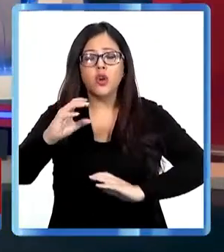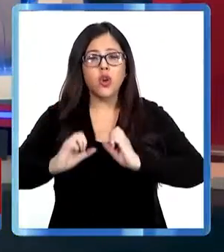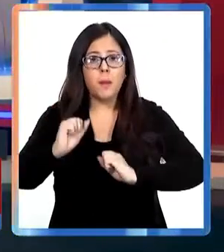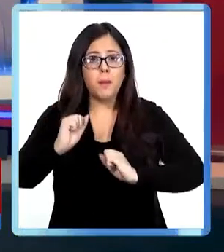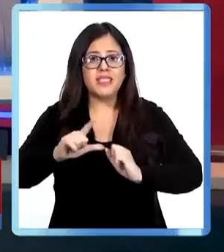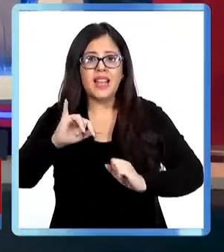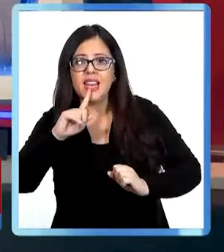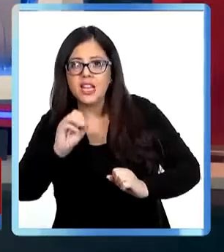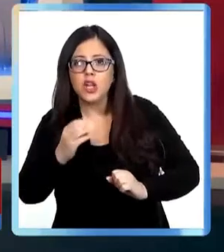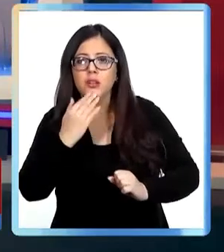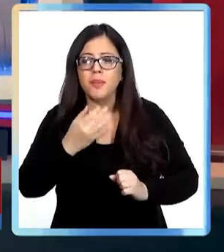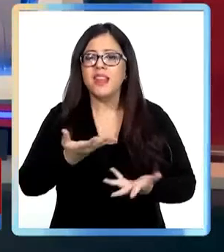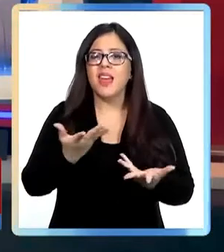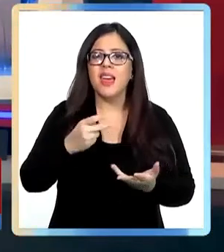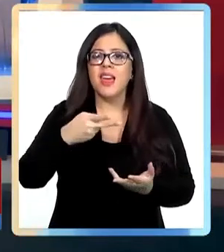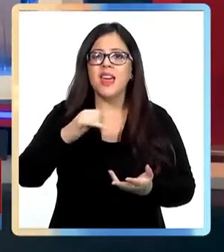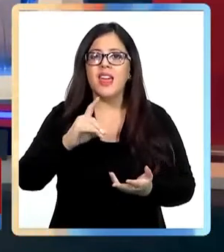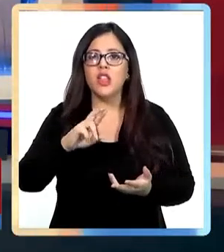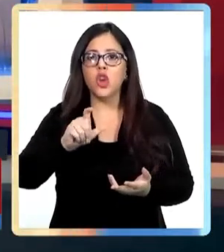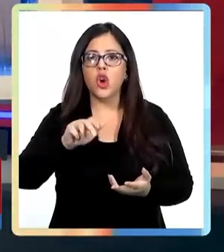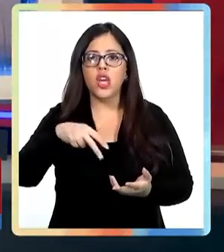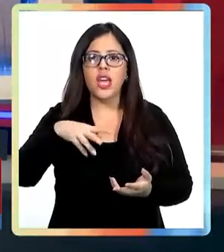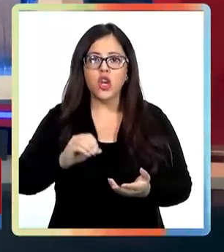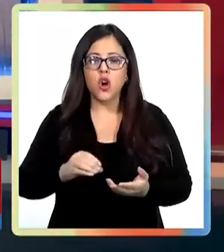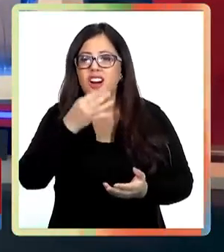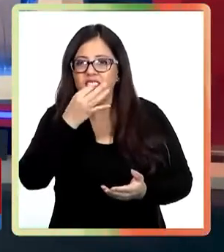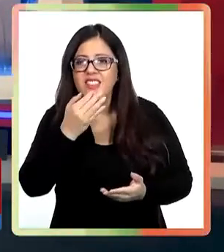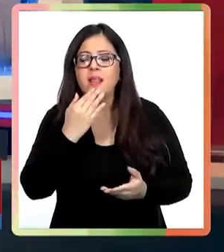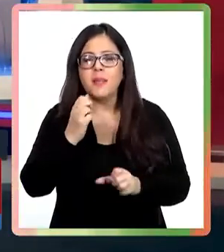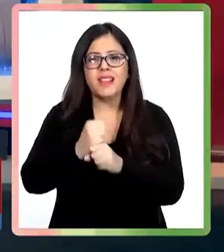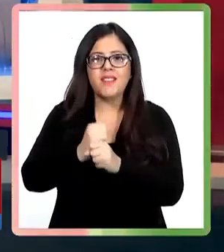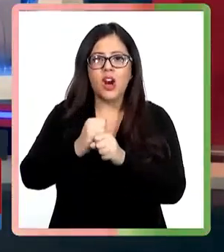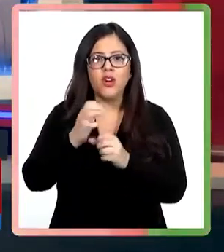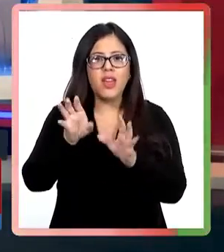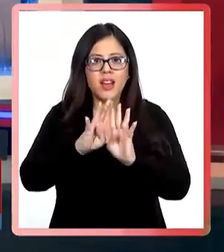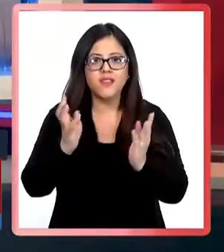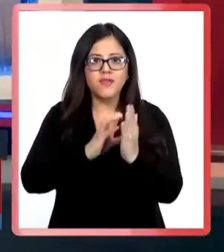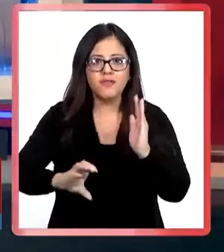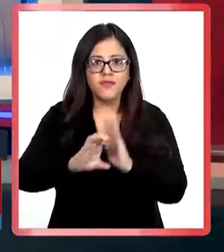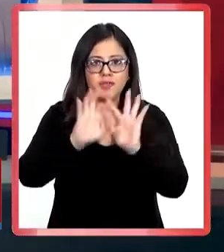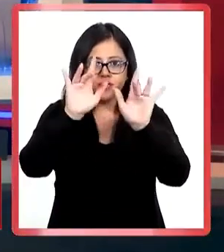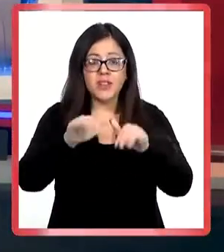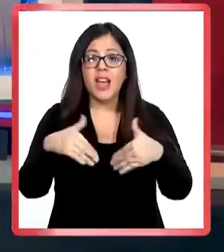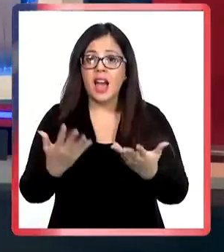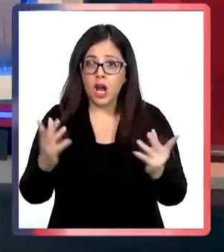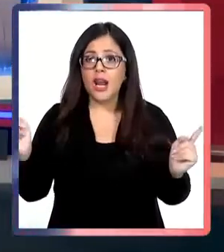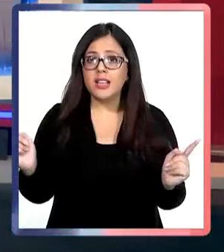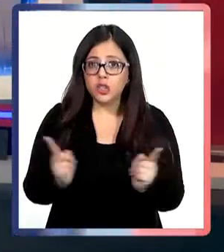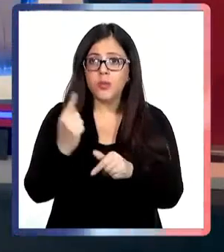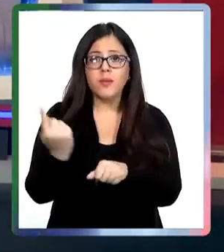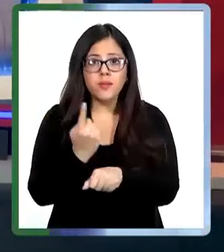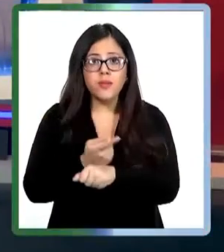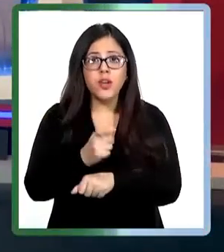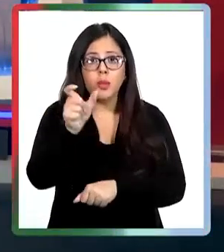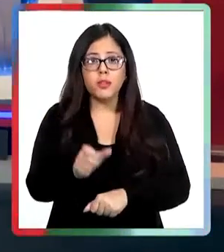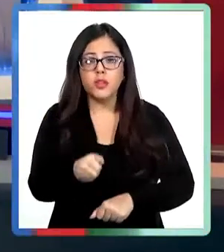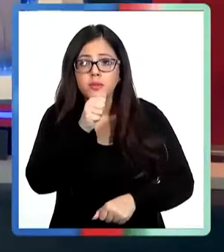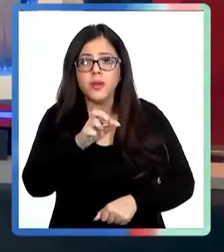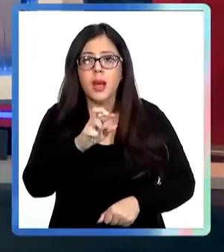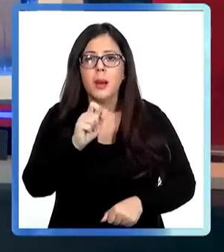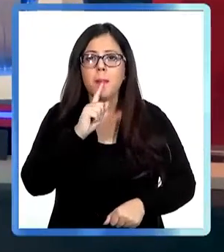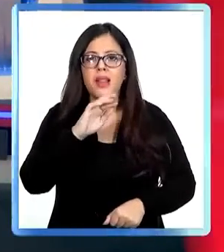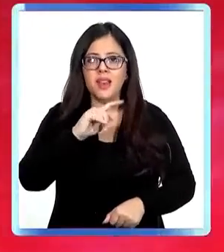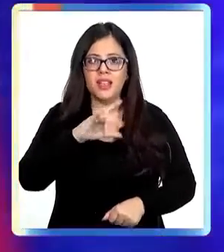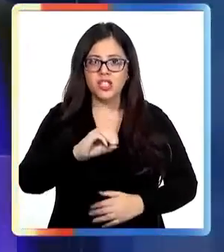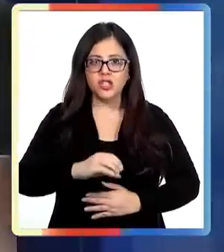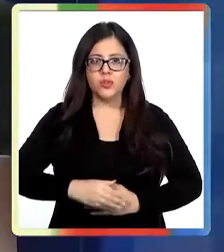verde y su evaluación sobre el trabajo de la Convención Constitucional. A continuación, un resumen de la conversación con Patricio Mladinich.